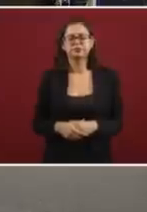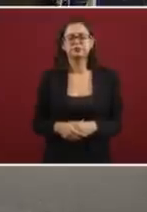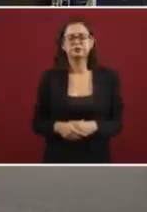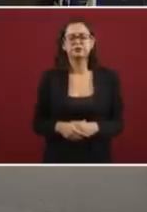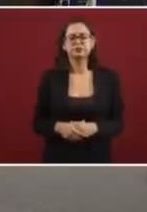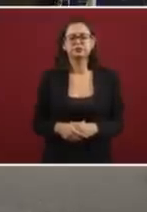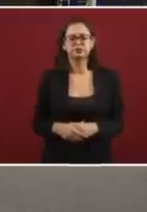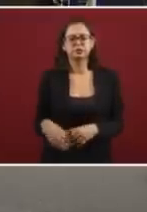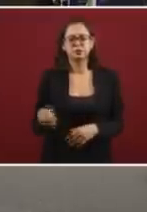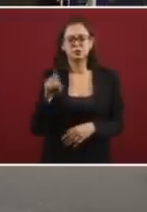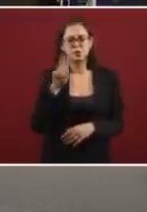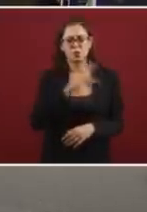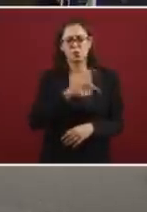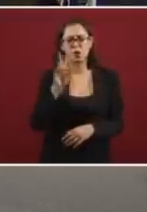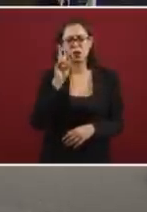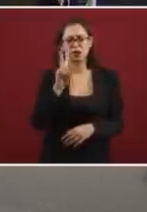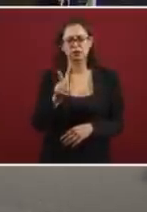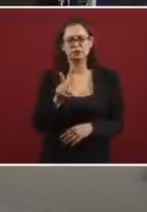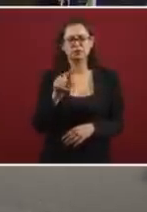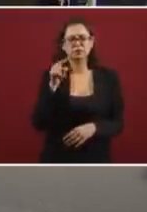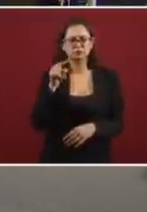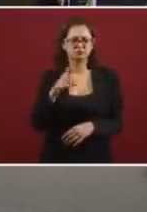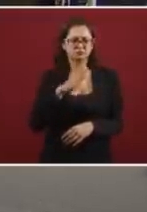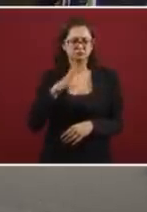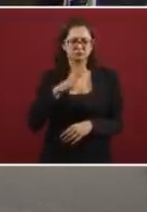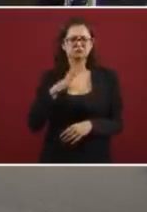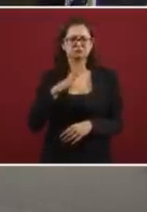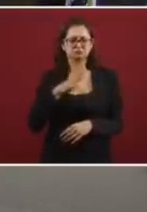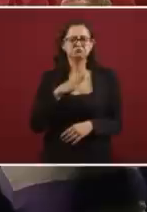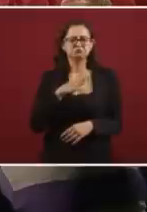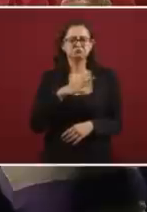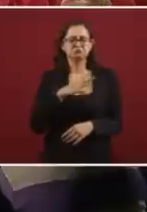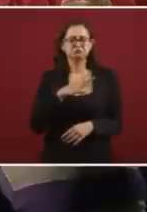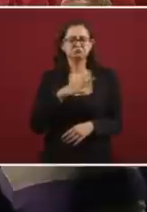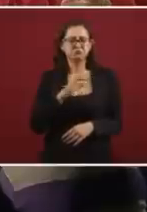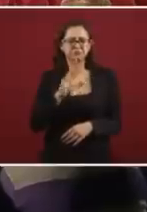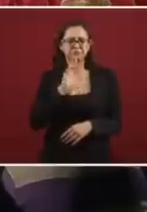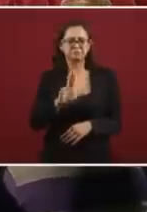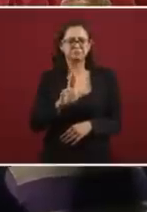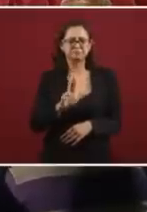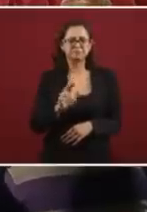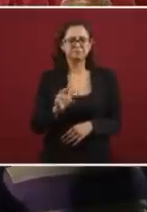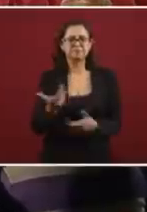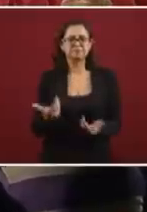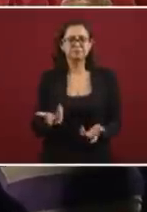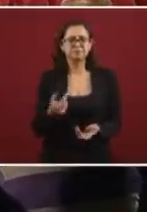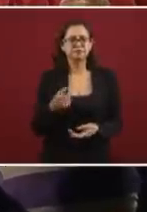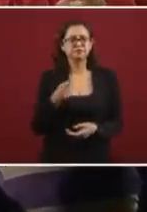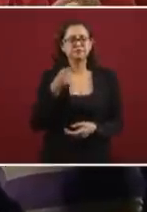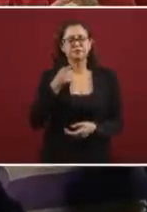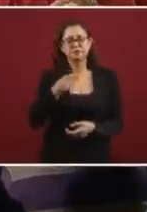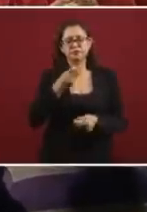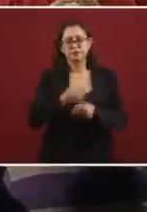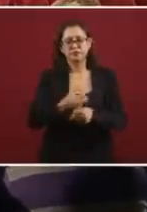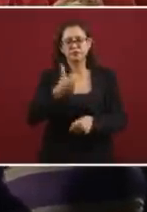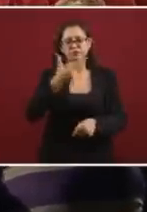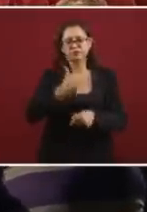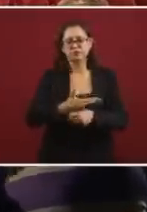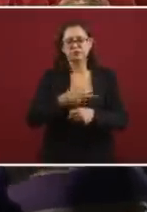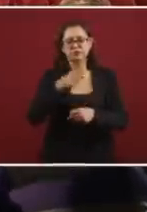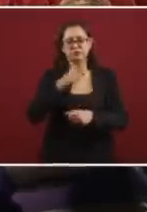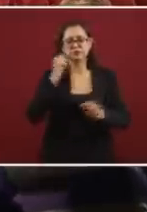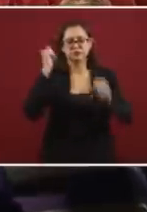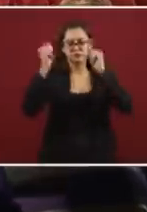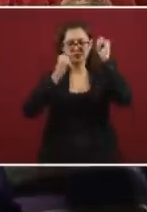resultado se tiene esto es lo que a mí me informó el secretario